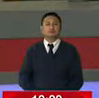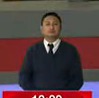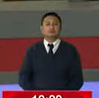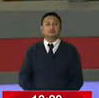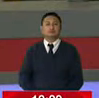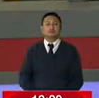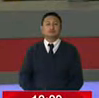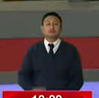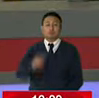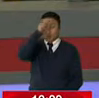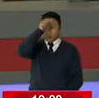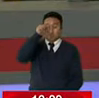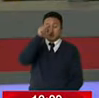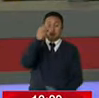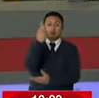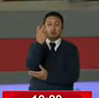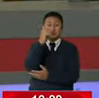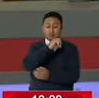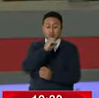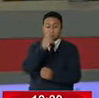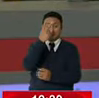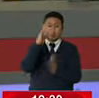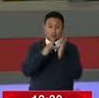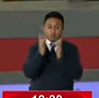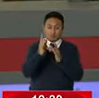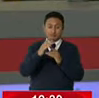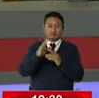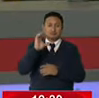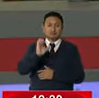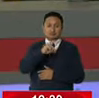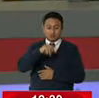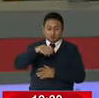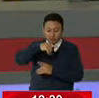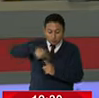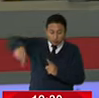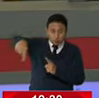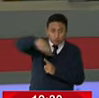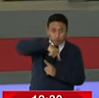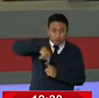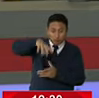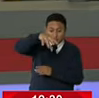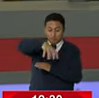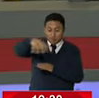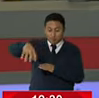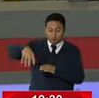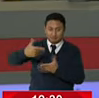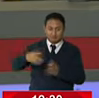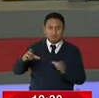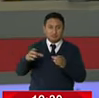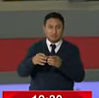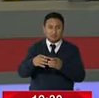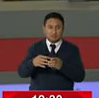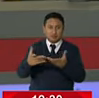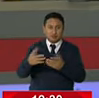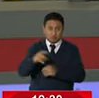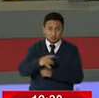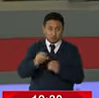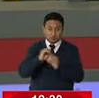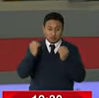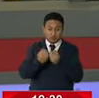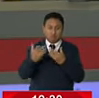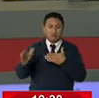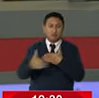Pero horas de este día, domingo 2 de abril, los alrededores del Consejo Nacional Electoral, la sede provincial y el centro de mando del organismo